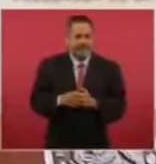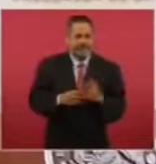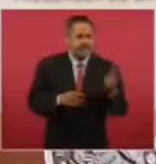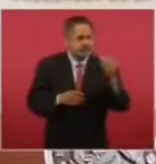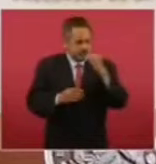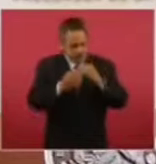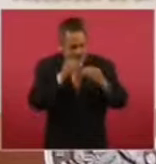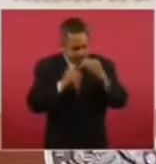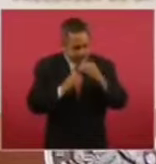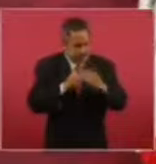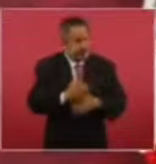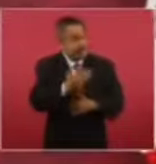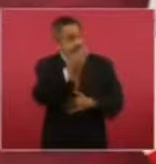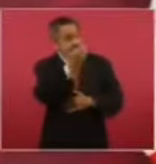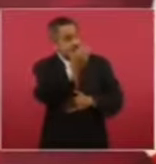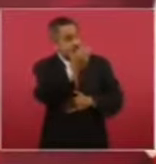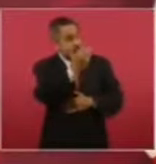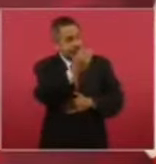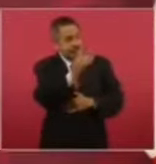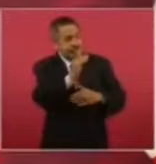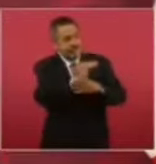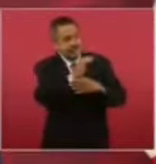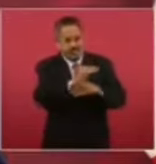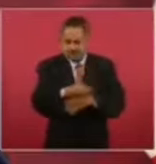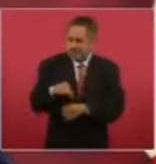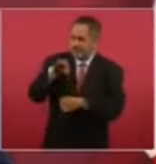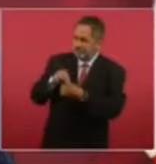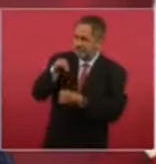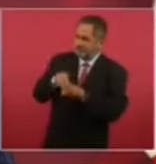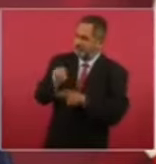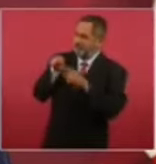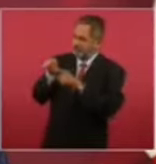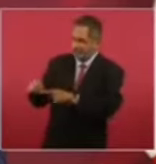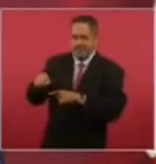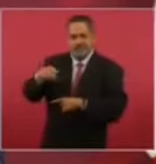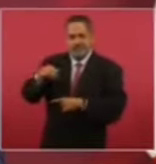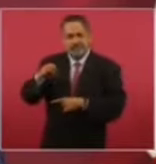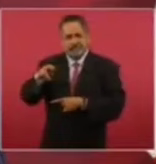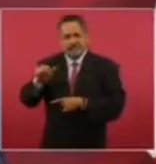les comimos la barbacoa y no votamos por ellos.